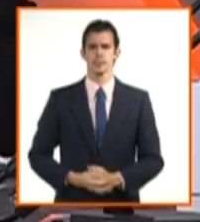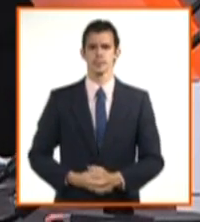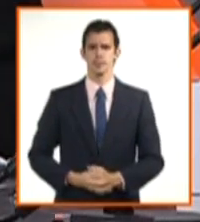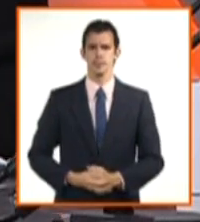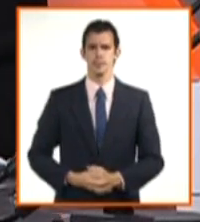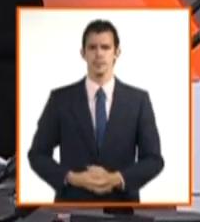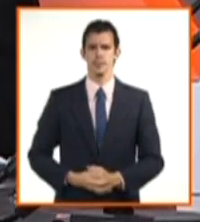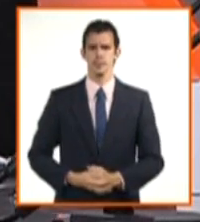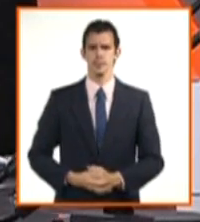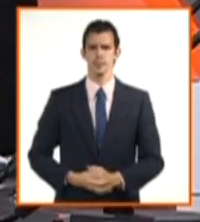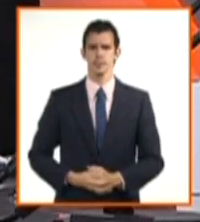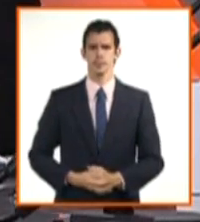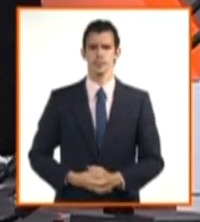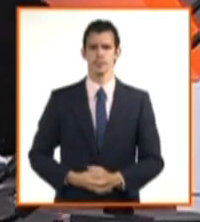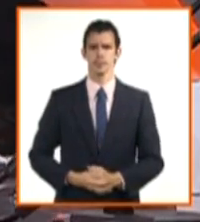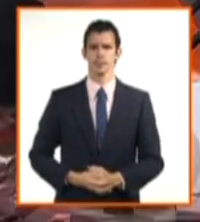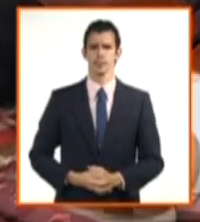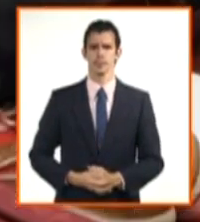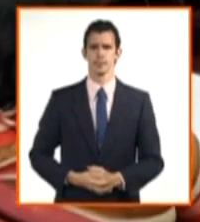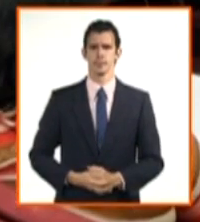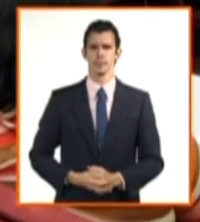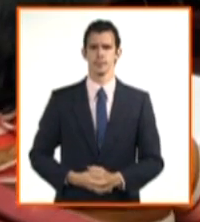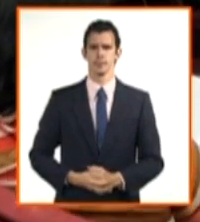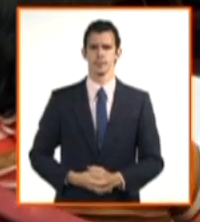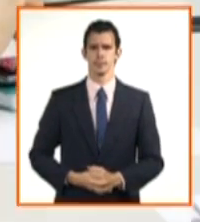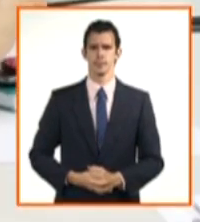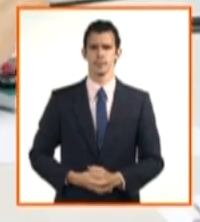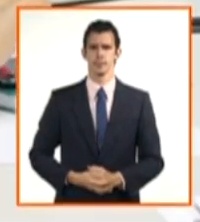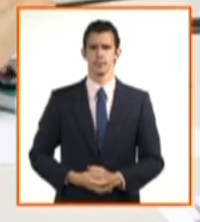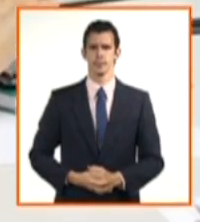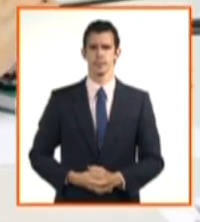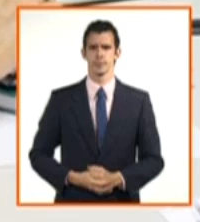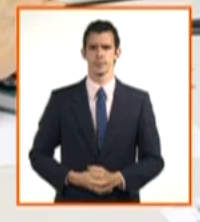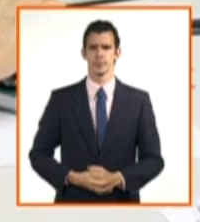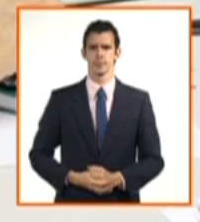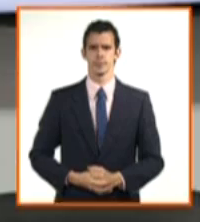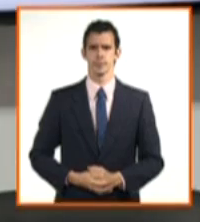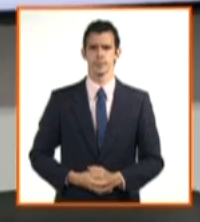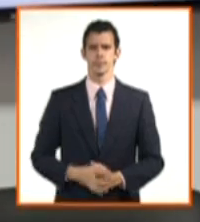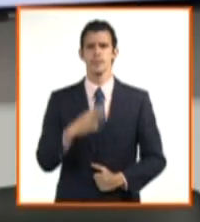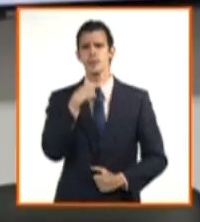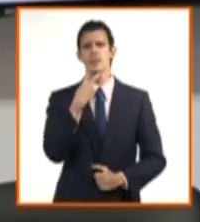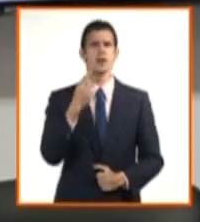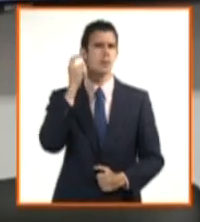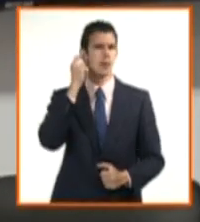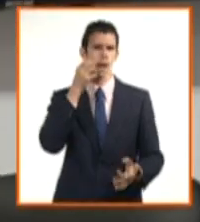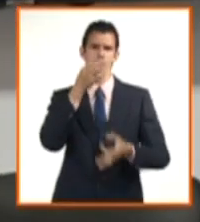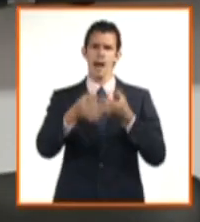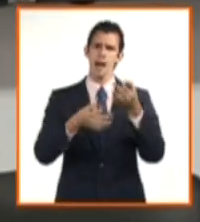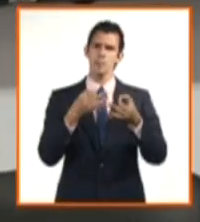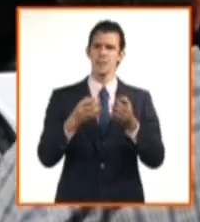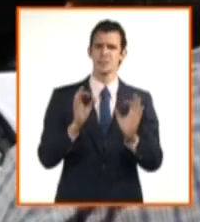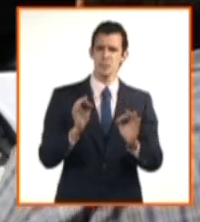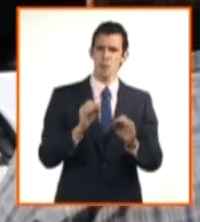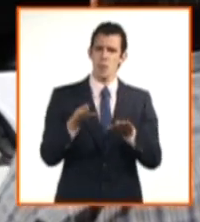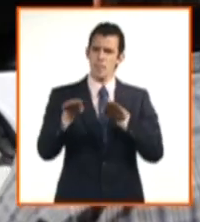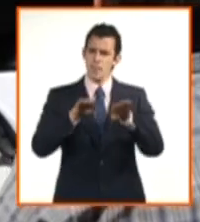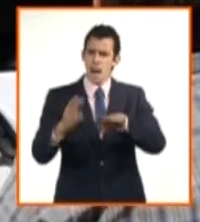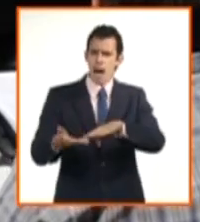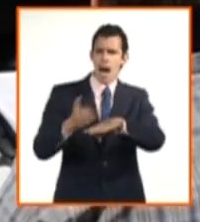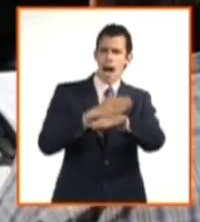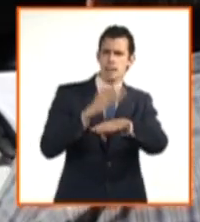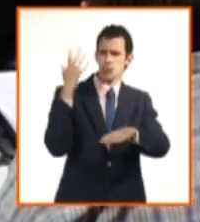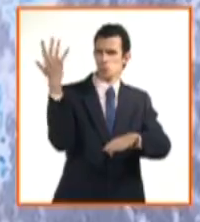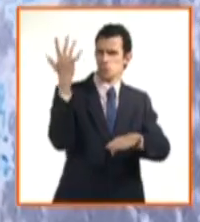de nuestro país los pronósticos de la compleja situación hidrometeorológica y los preparativos para proteger a la población